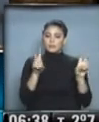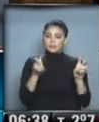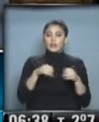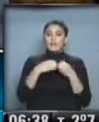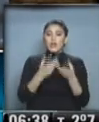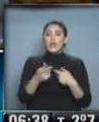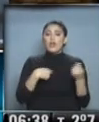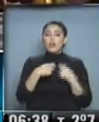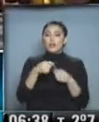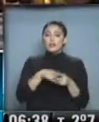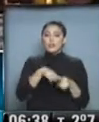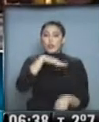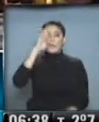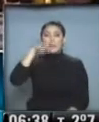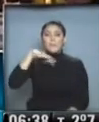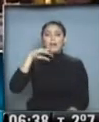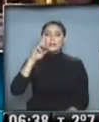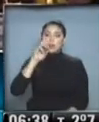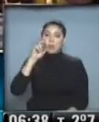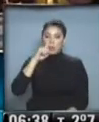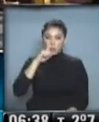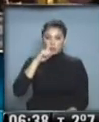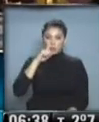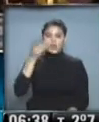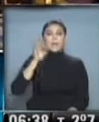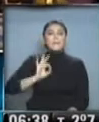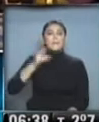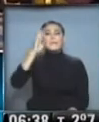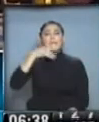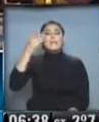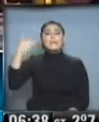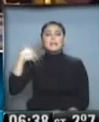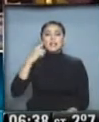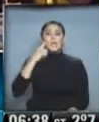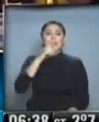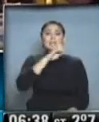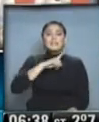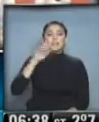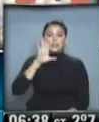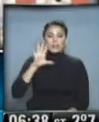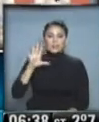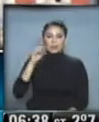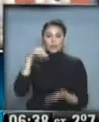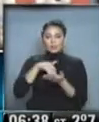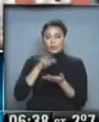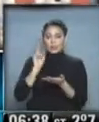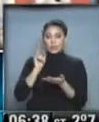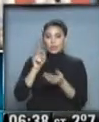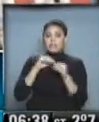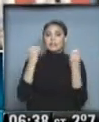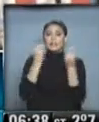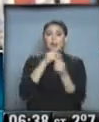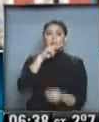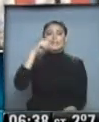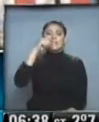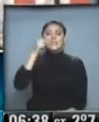Mejoró el comercio en junio. La balanza cerró el mes pasado con un superávit de 1.155 millones de dólares, un 27% por